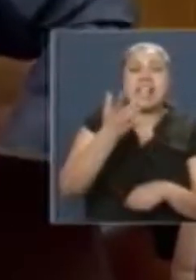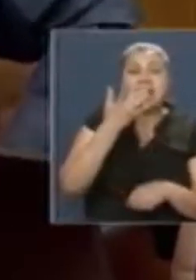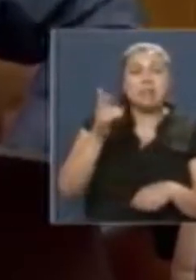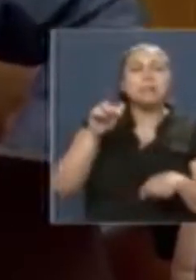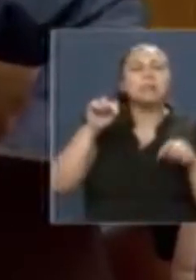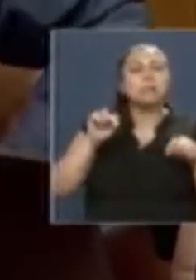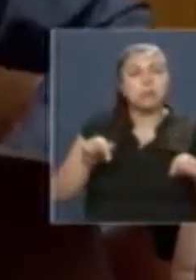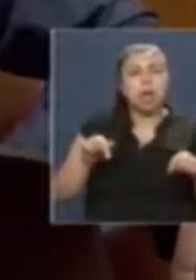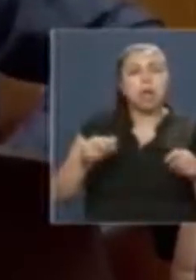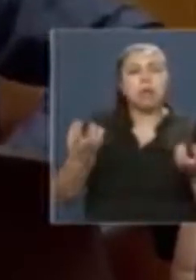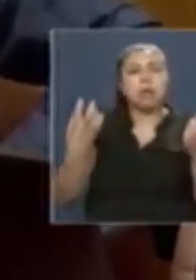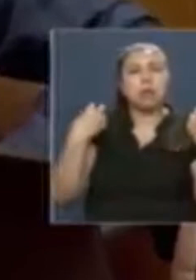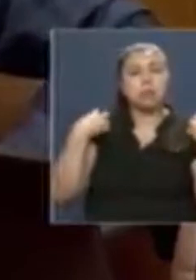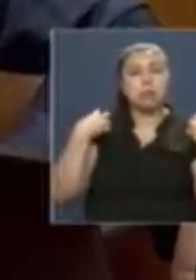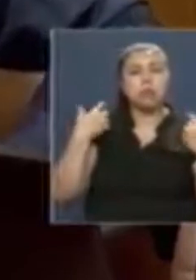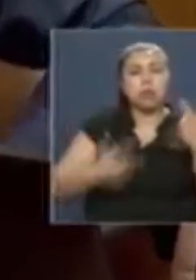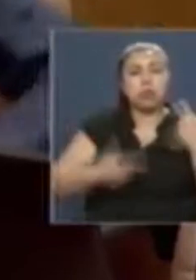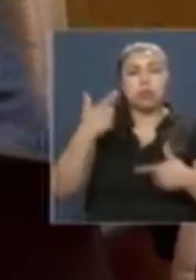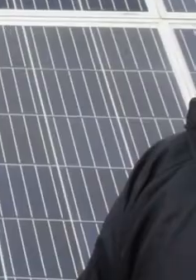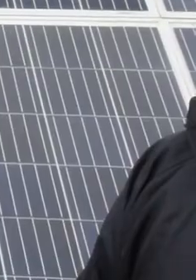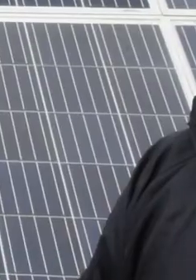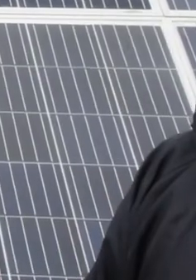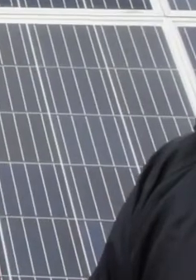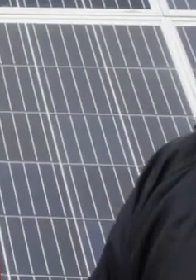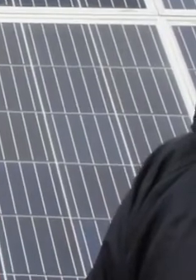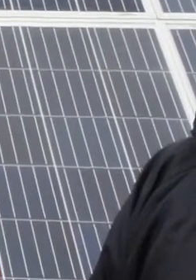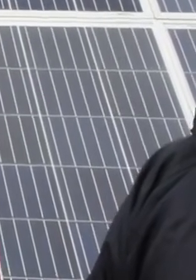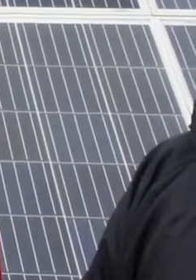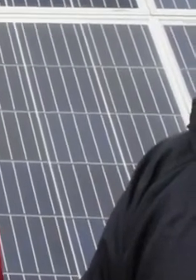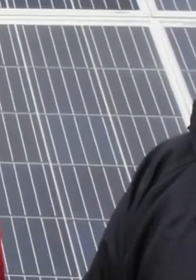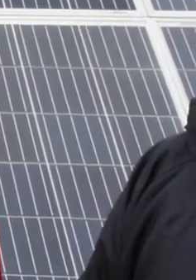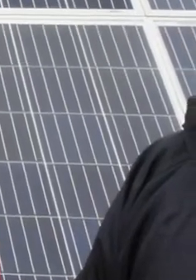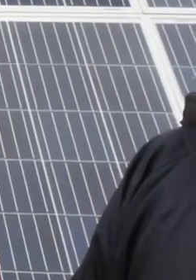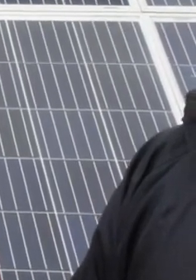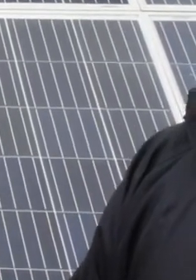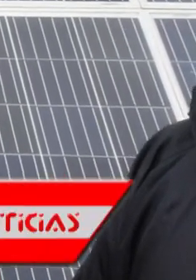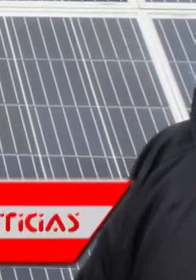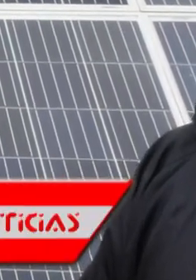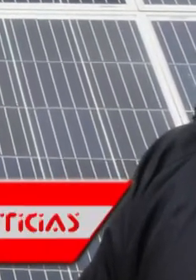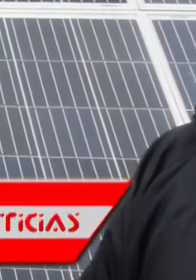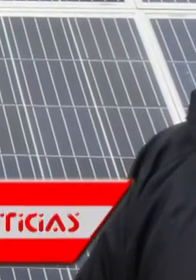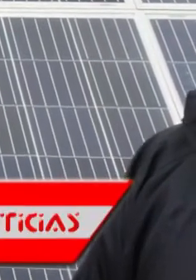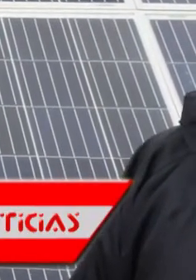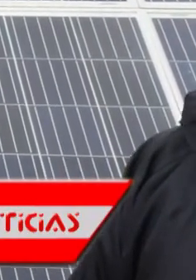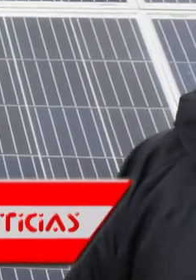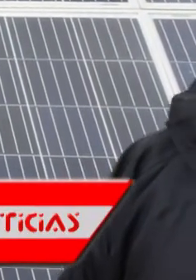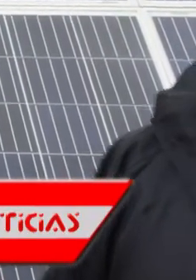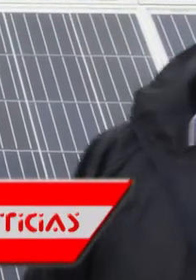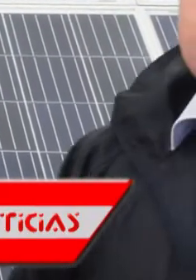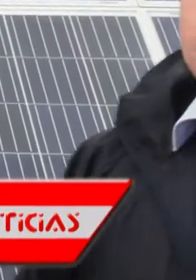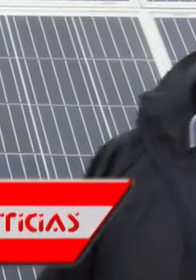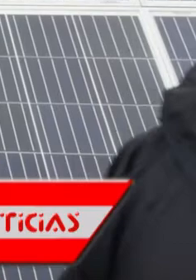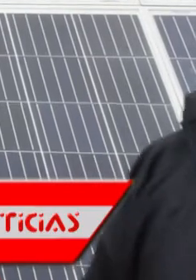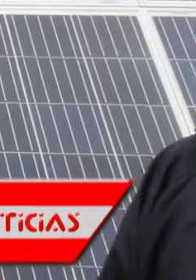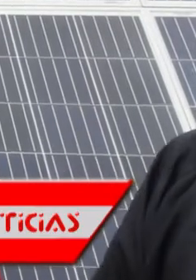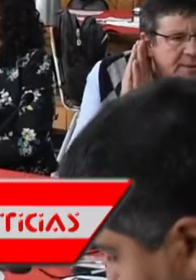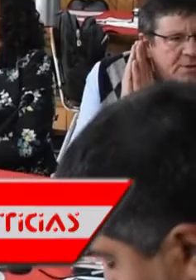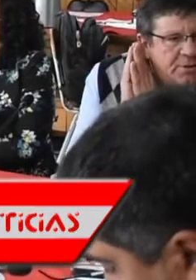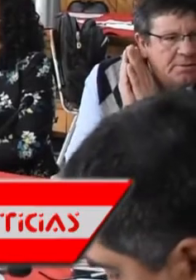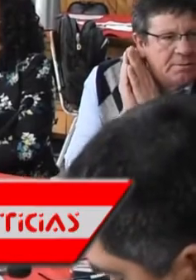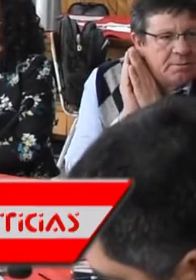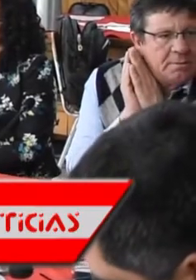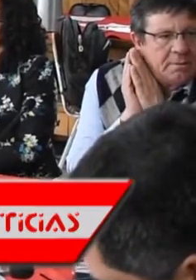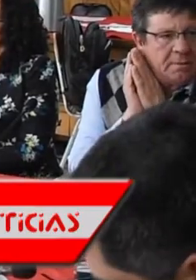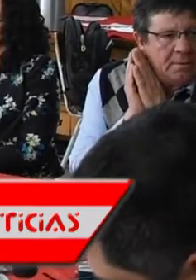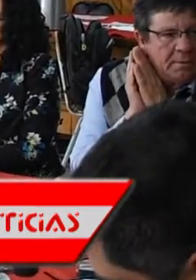responsabilidad política como corresponde a dicho presente en este caso el legislador ha pedido la renuncia del intendente de la